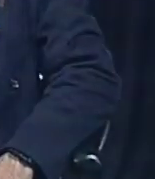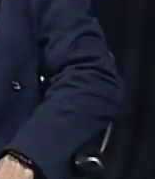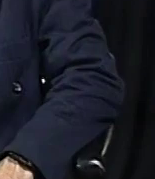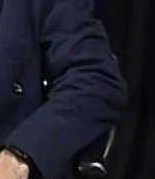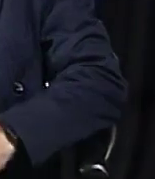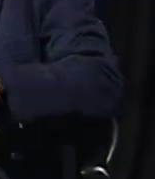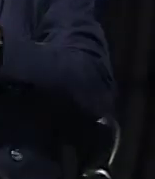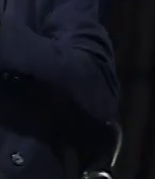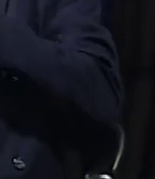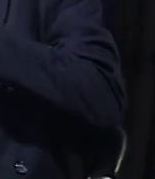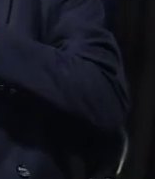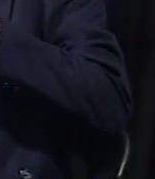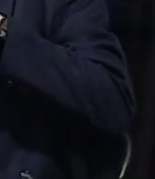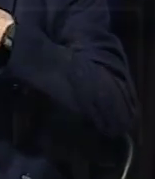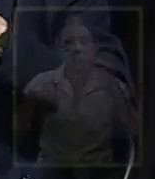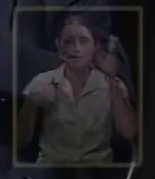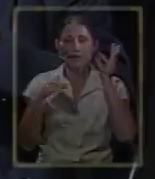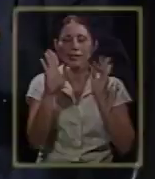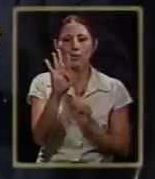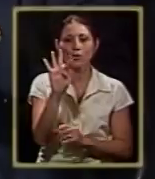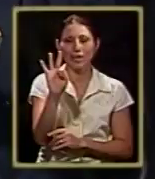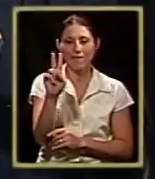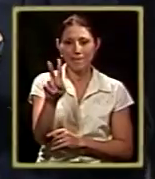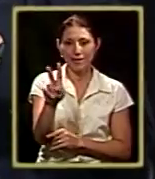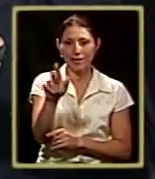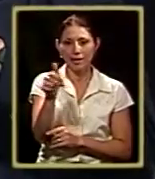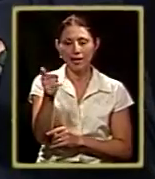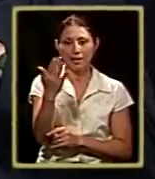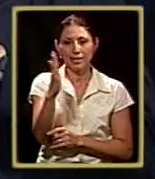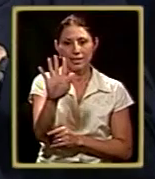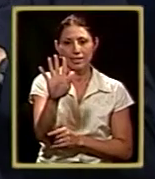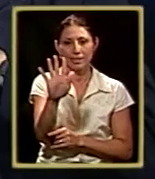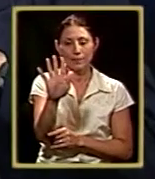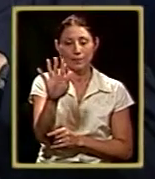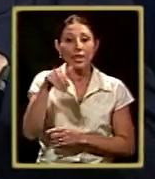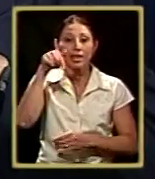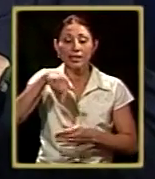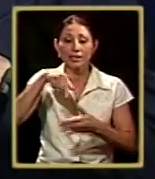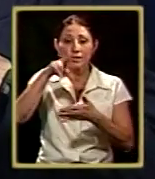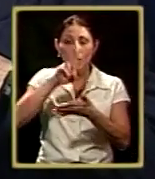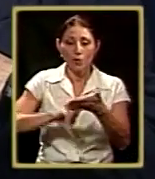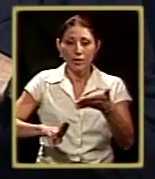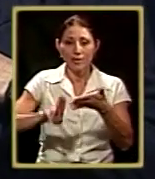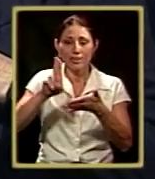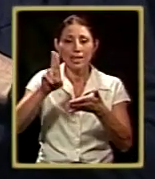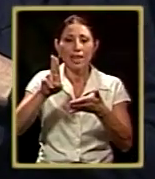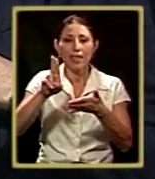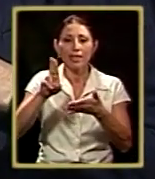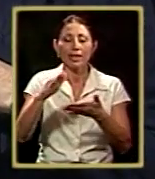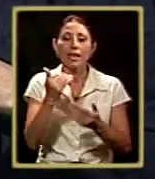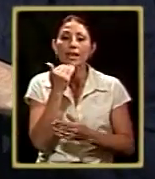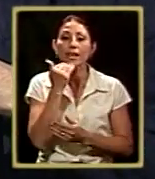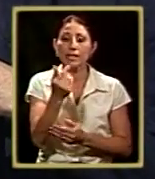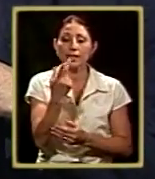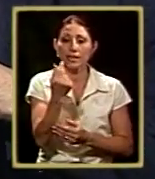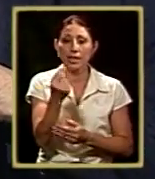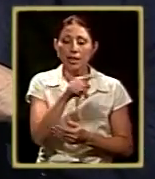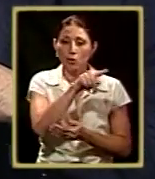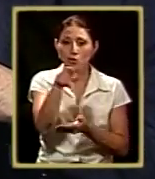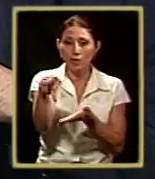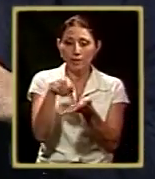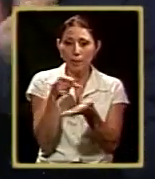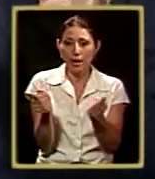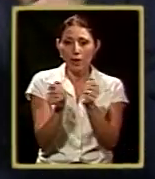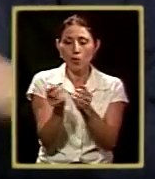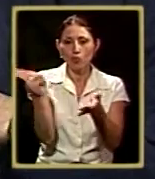Buenas noches, amigas y amigos de SUTV, Canal 15. Desde esta universidad que gracias a los impuestos que